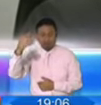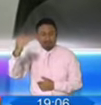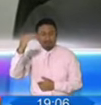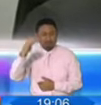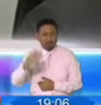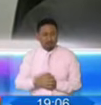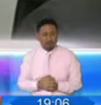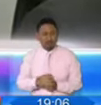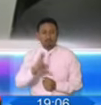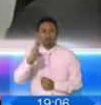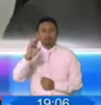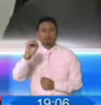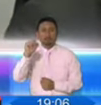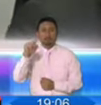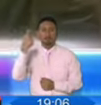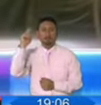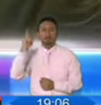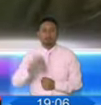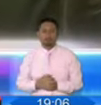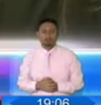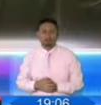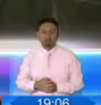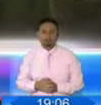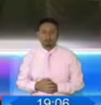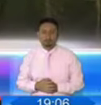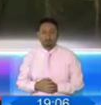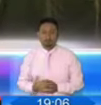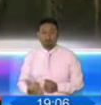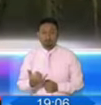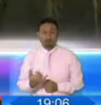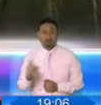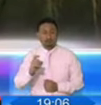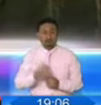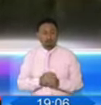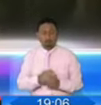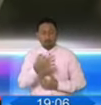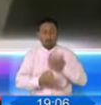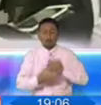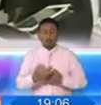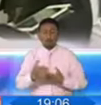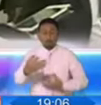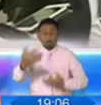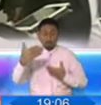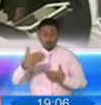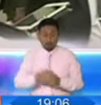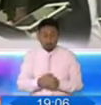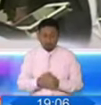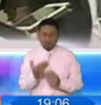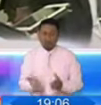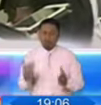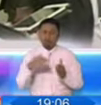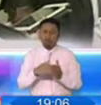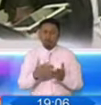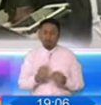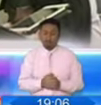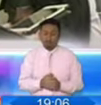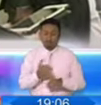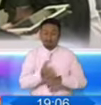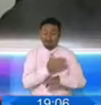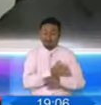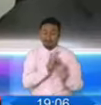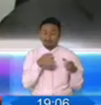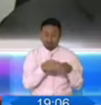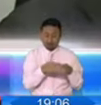bordea 60 mil millones de dólares. Dicen que es necesario reactivar el juicio político que esta bancada impulsaba y que fue archivada por el